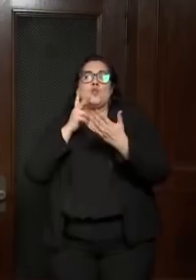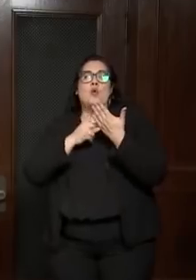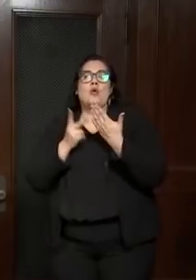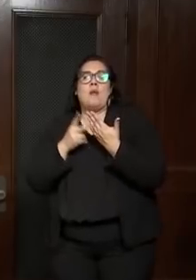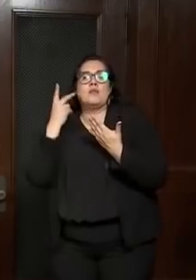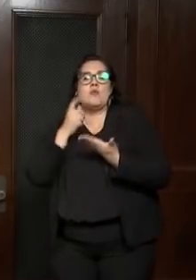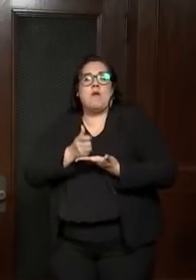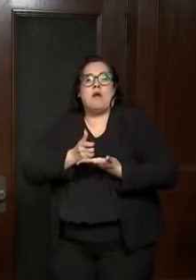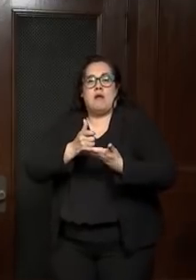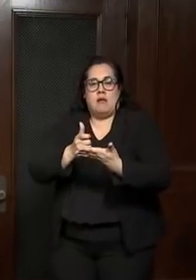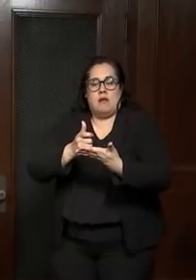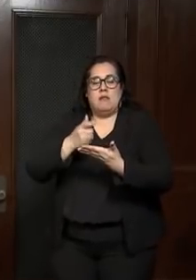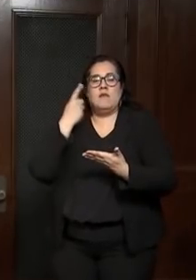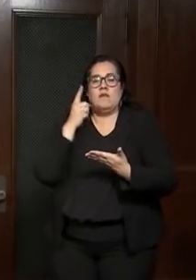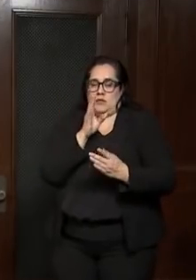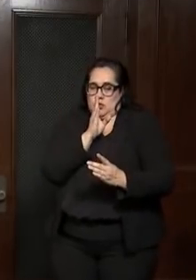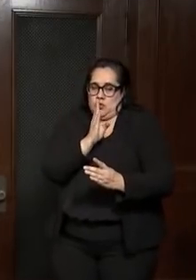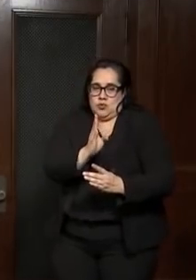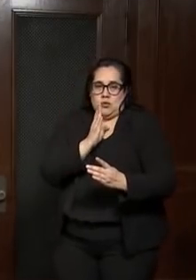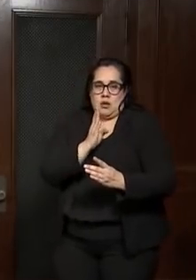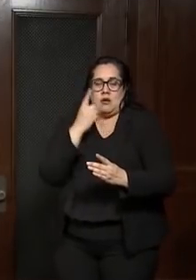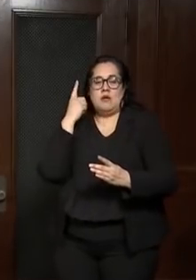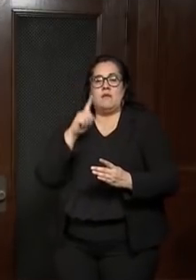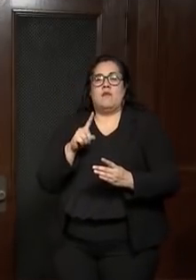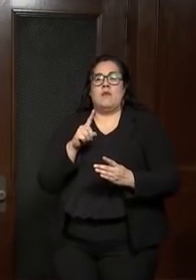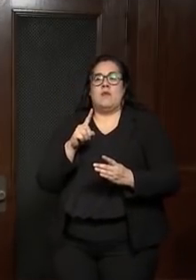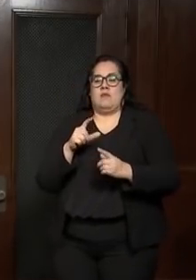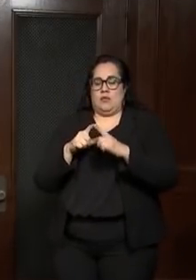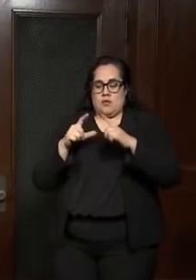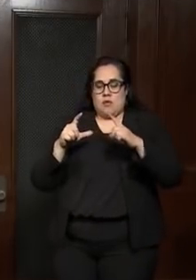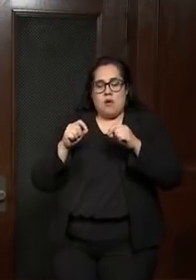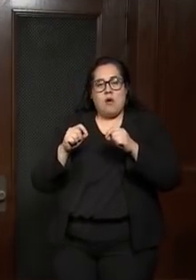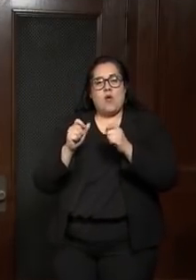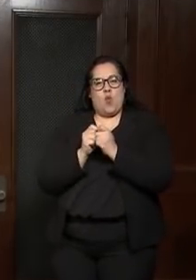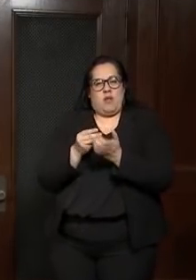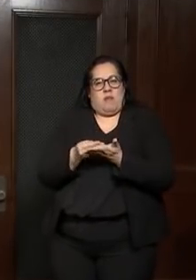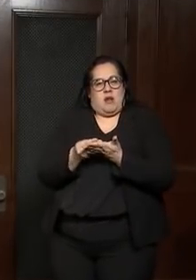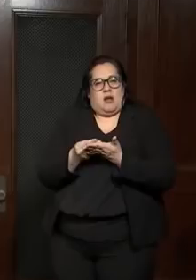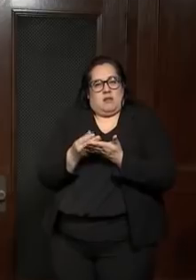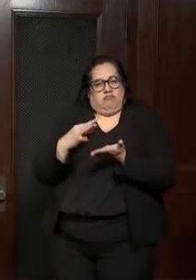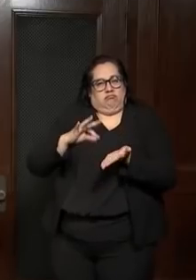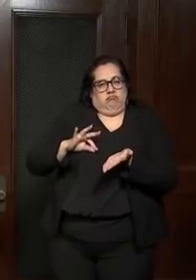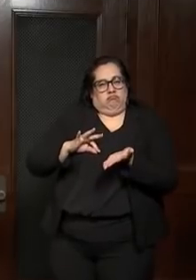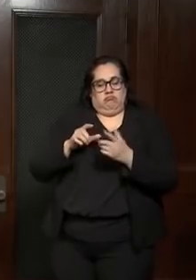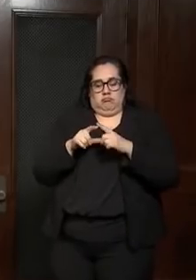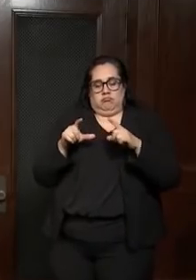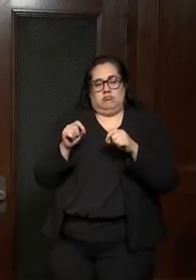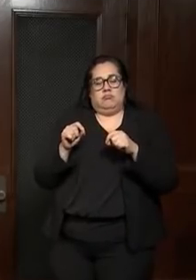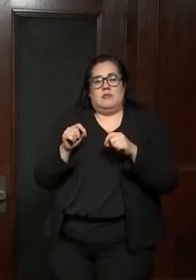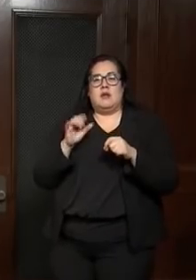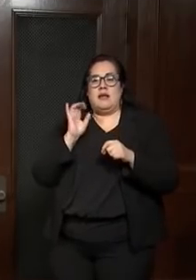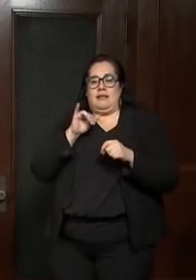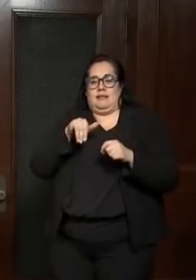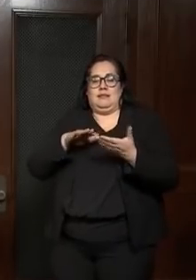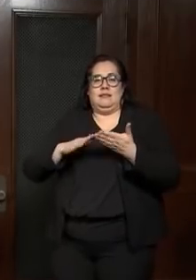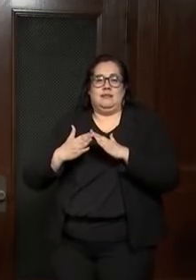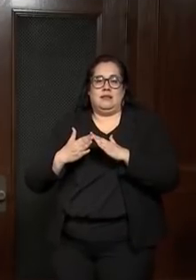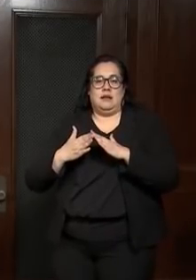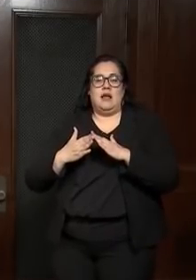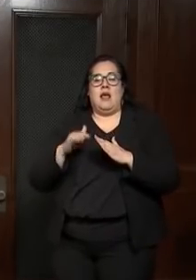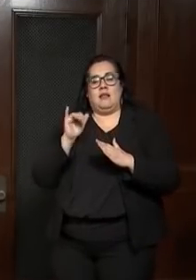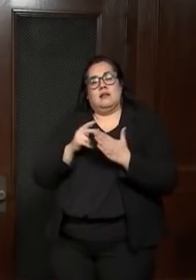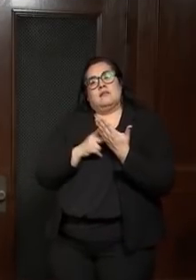para asistencia directa en tarjetas con dinero en esta ciudad, y